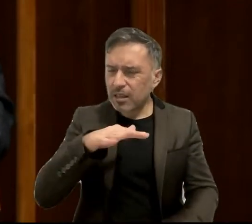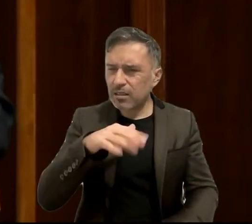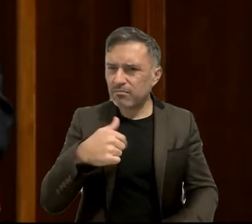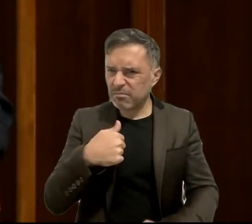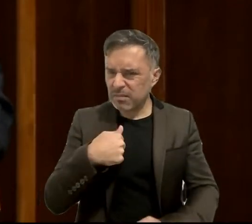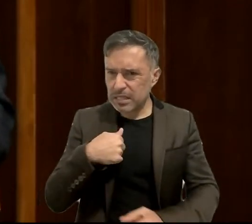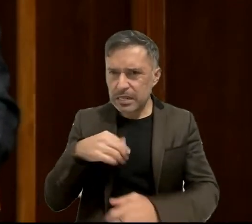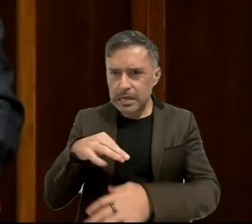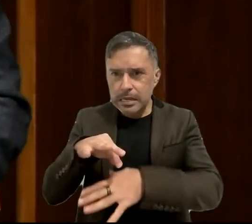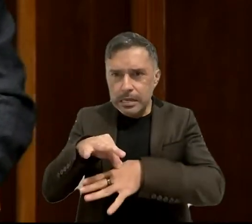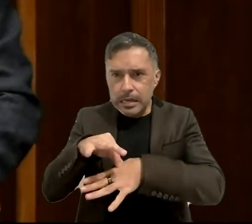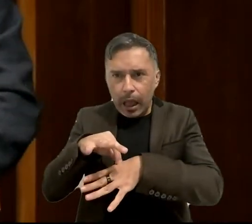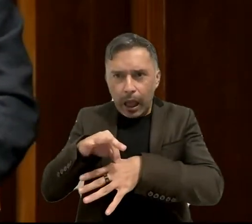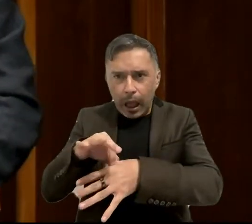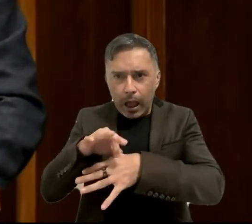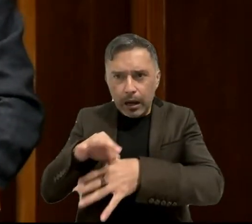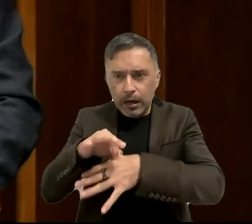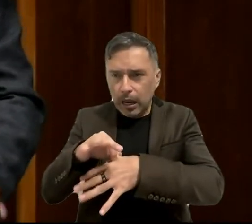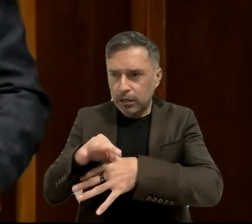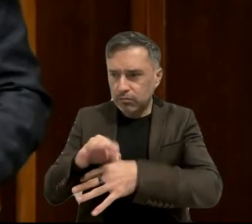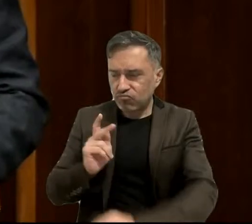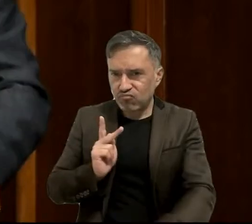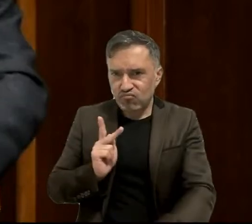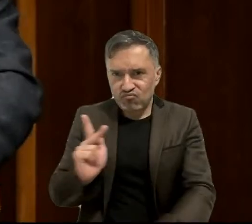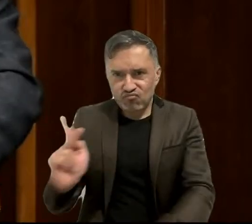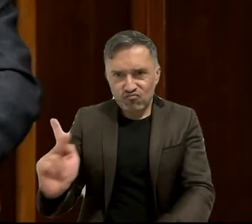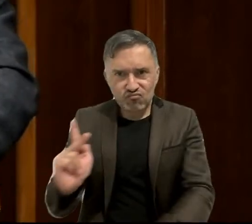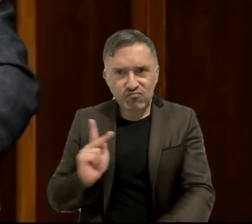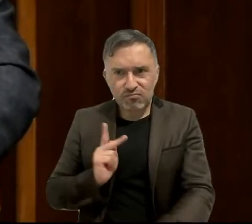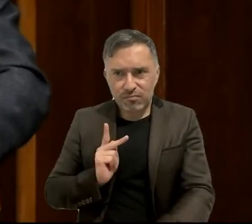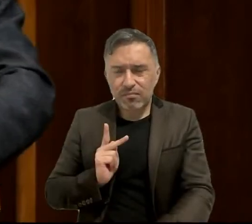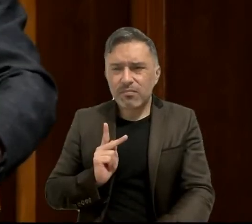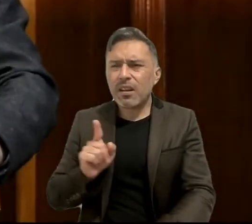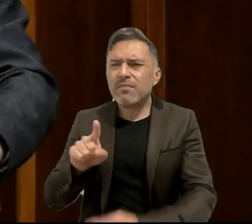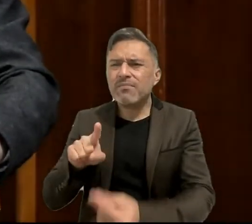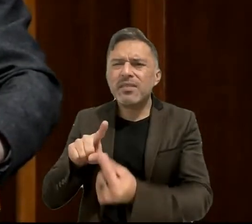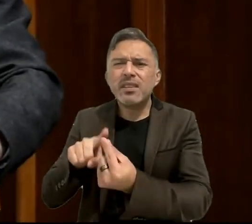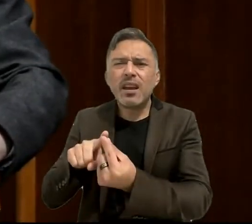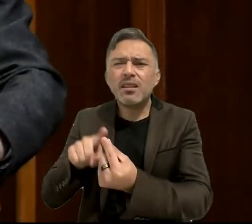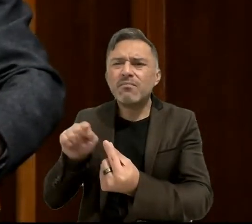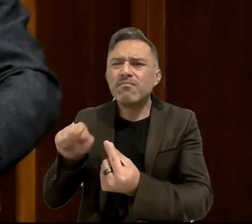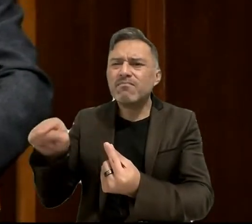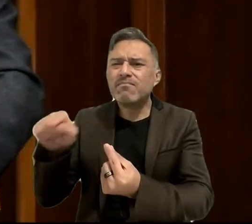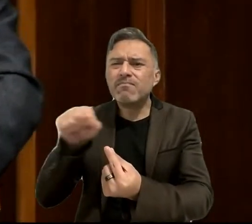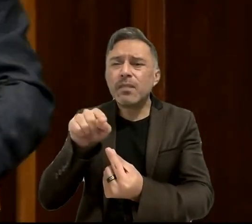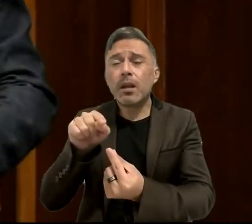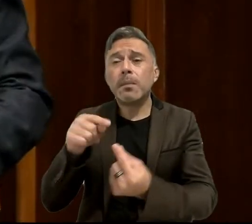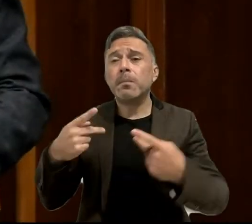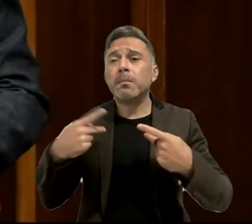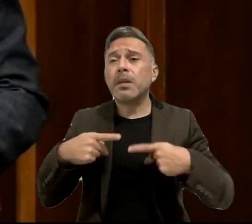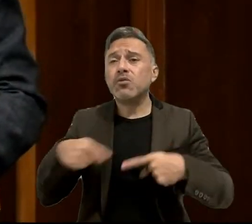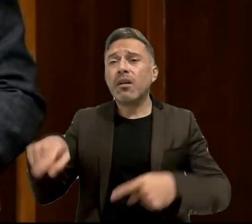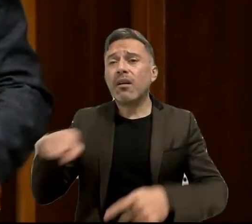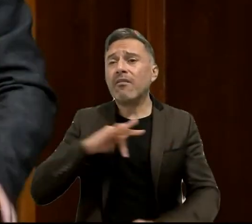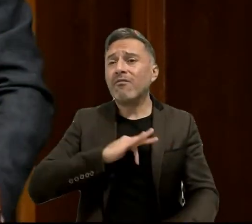en sí misma. Se compone de todos aquellos infelices